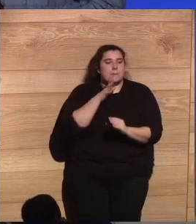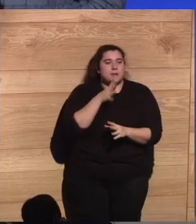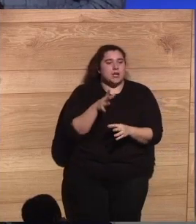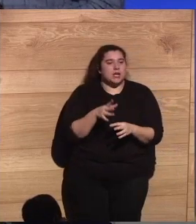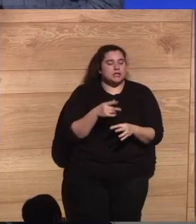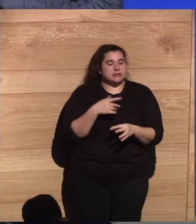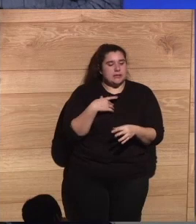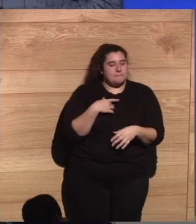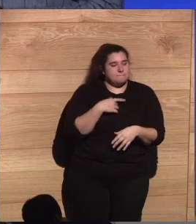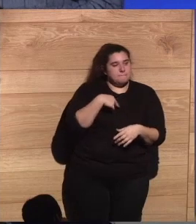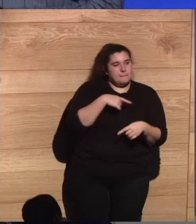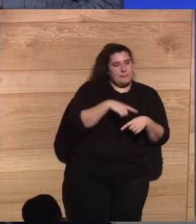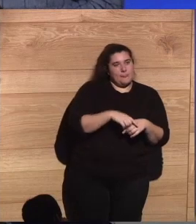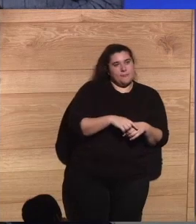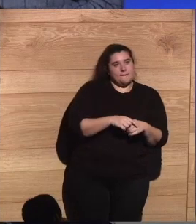distancia, como era muy apegado a su